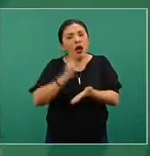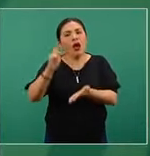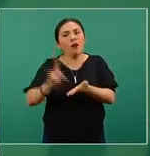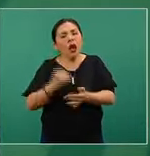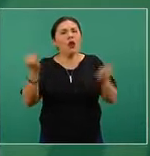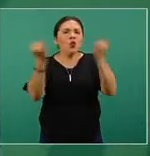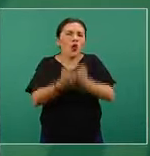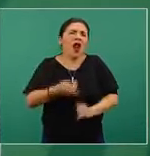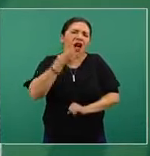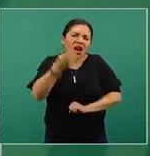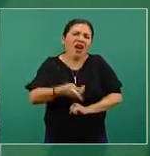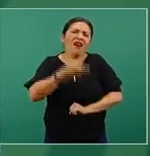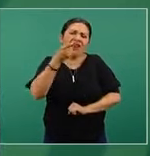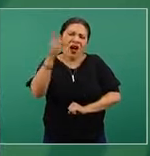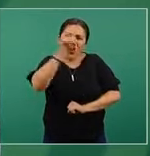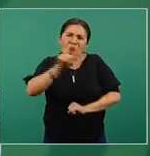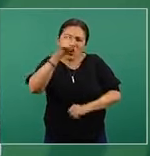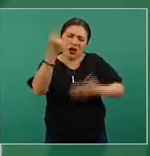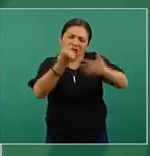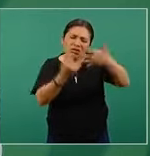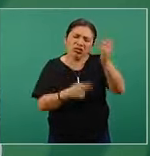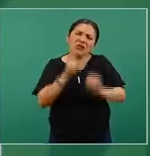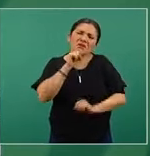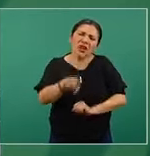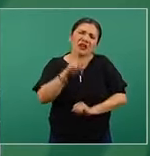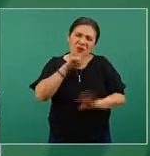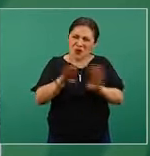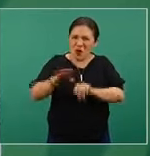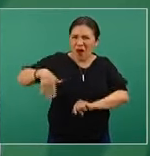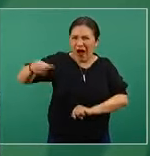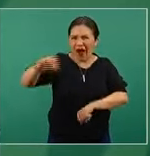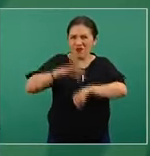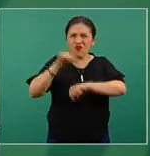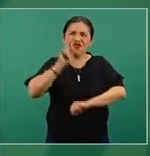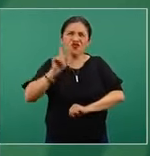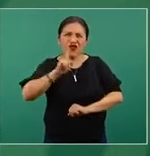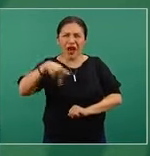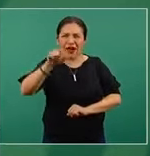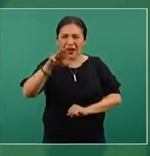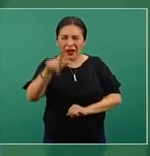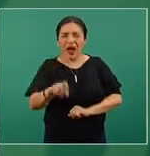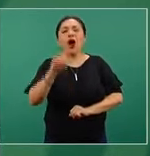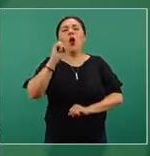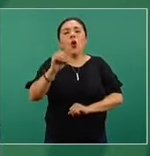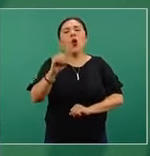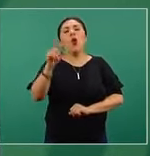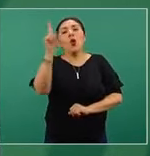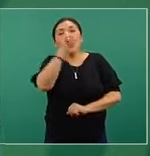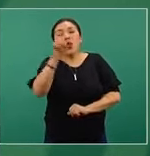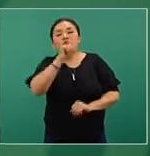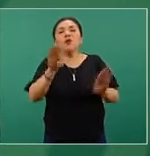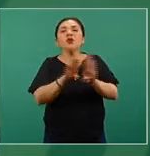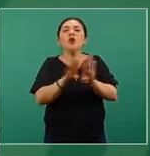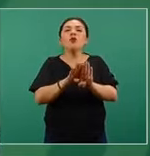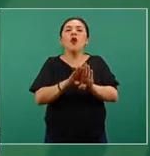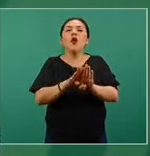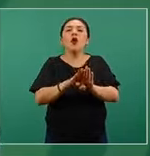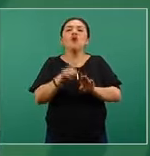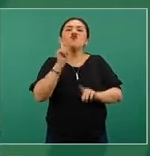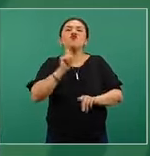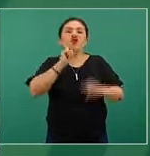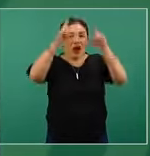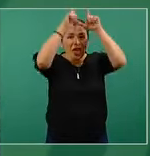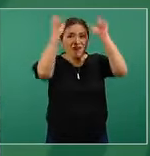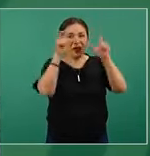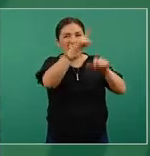como las que dio la doctora carla en el último vídeo o con las recomendaciones que dio justo esta enfermera